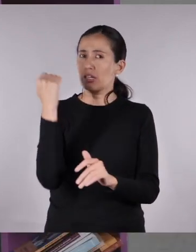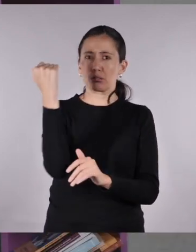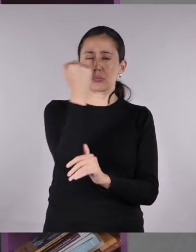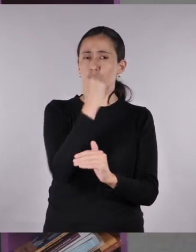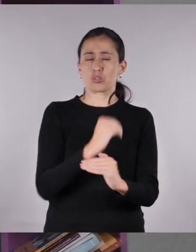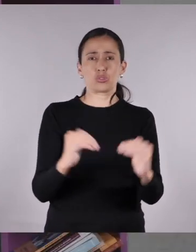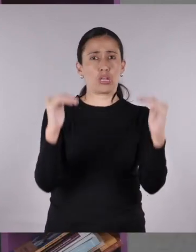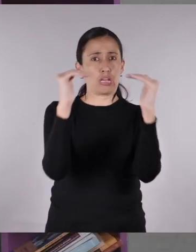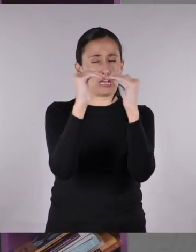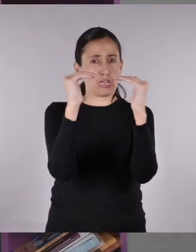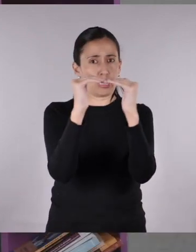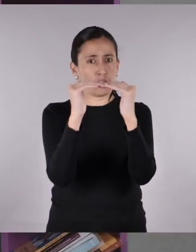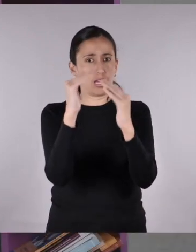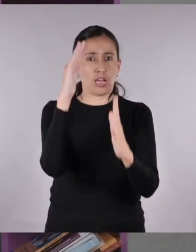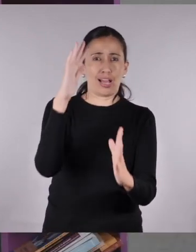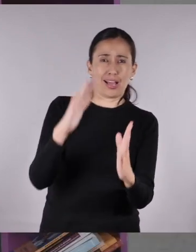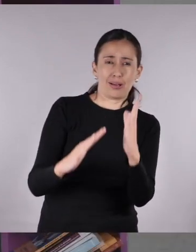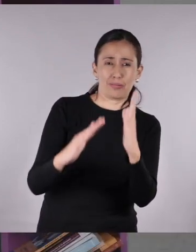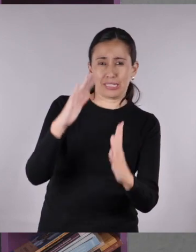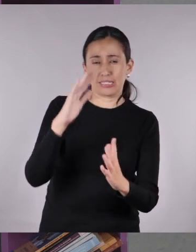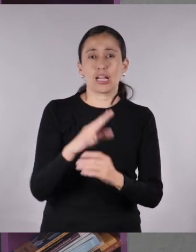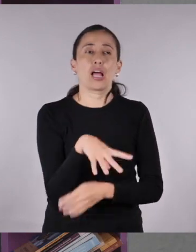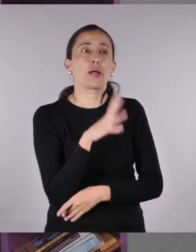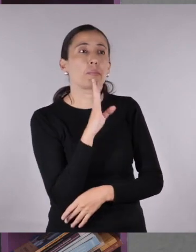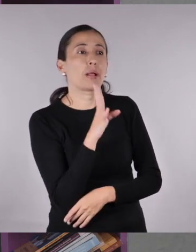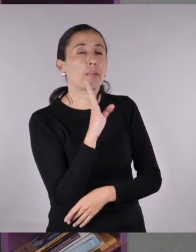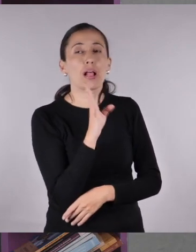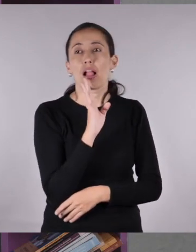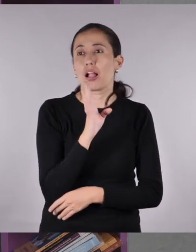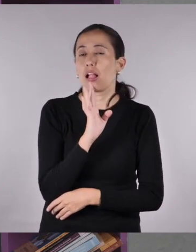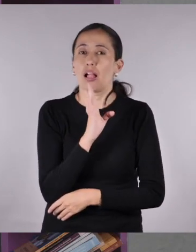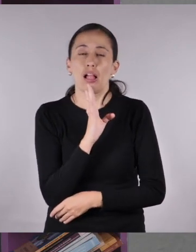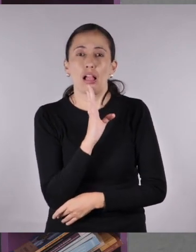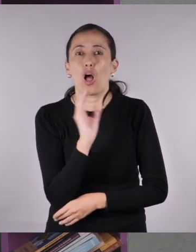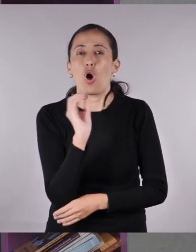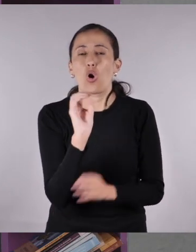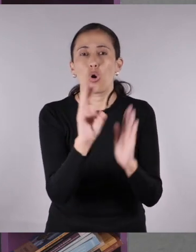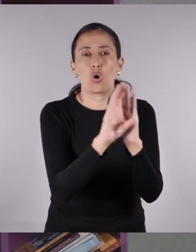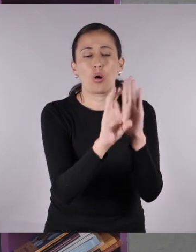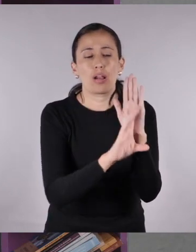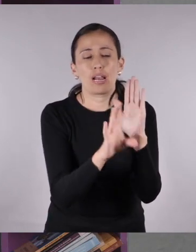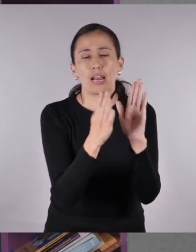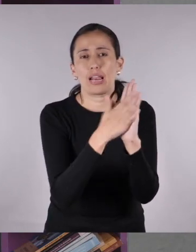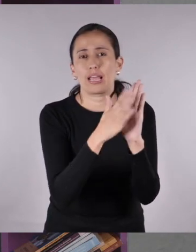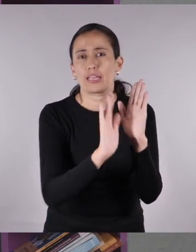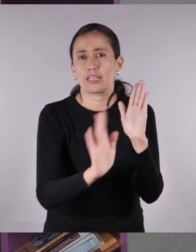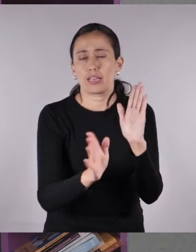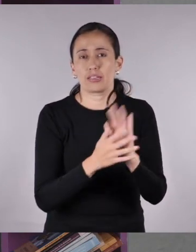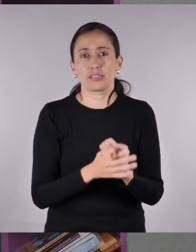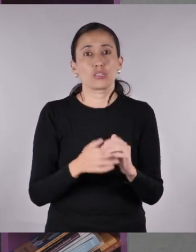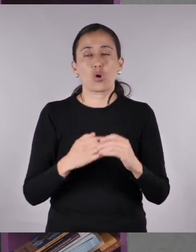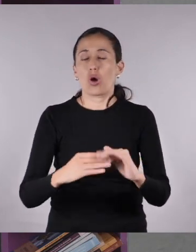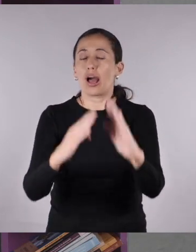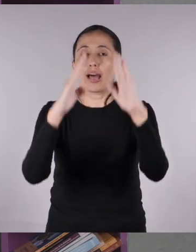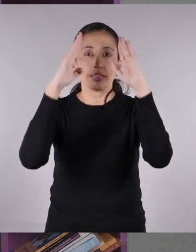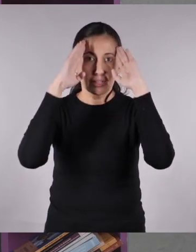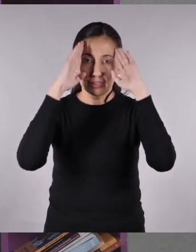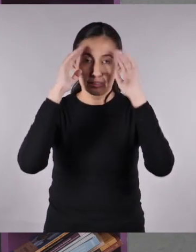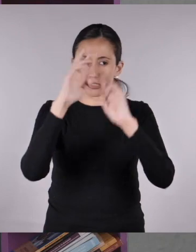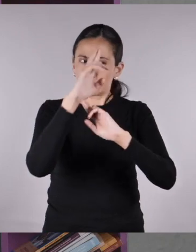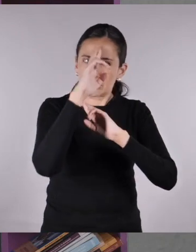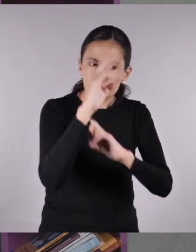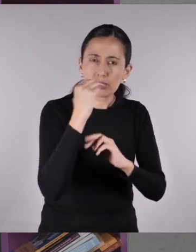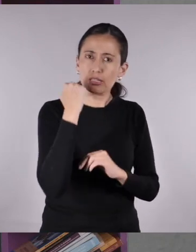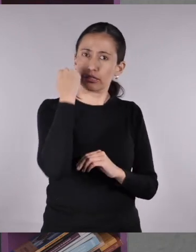Tenemos los mismos derechos, a veces estos se quedan solo en las palabras o en el papel. Por eso debemos mantenernos siempre